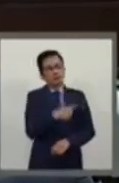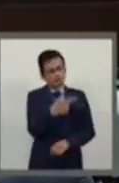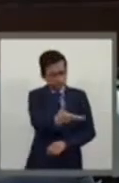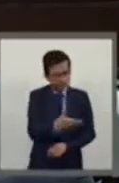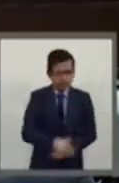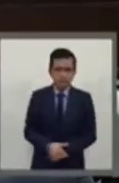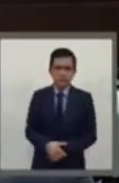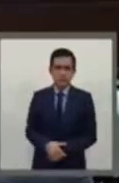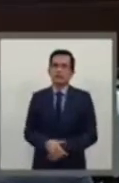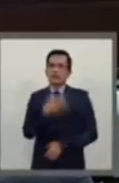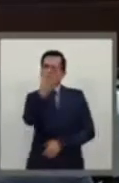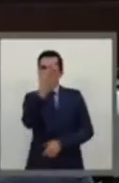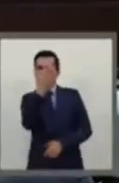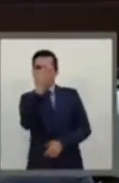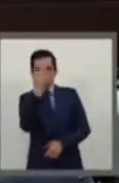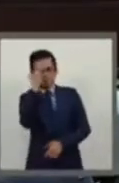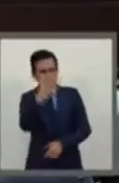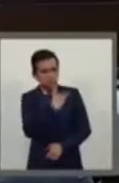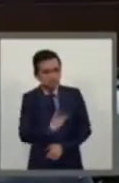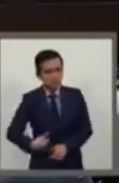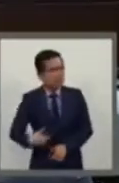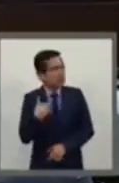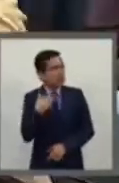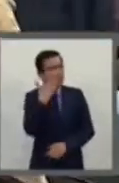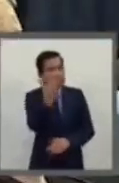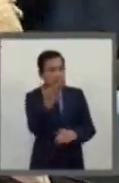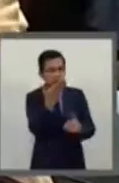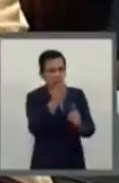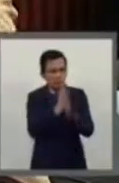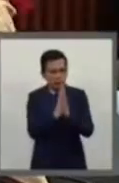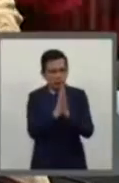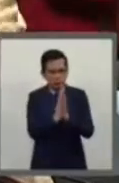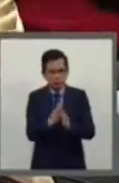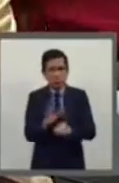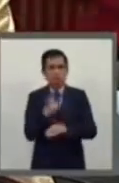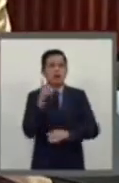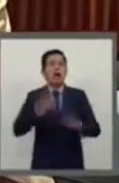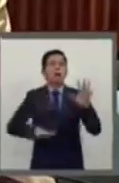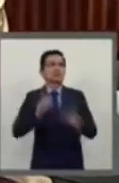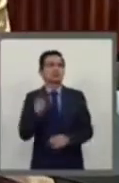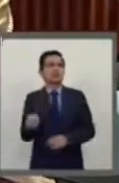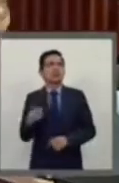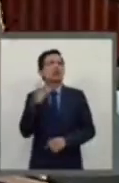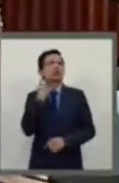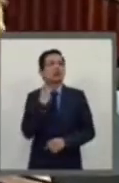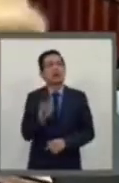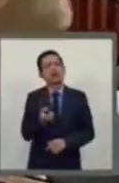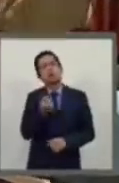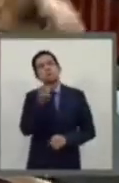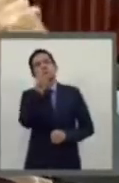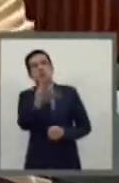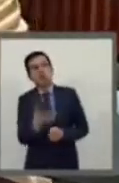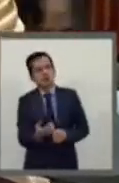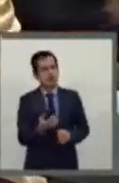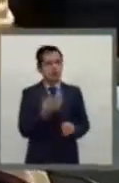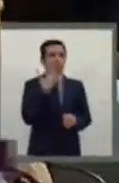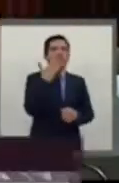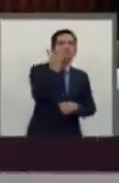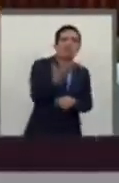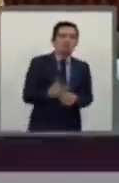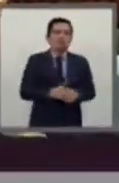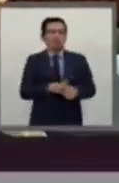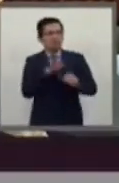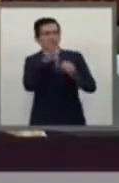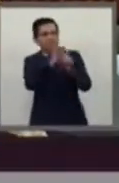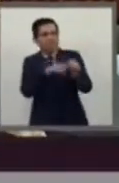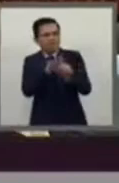favor, porque cuando algún legislador vanagloria y le echa flores, ya sea a tu persona o a cualquier otro diputado,